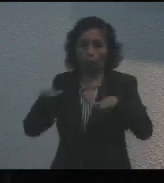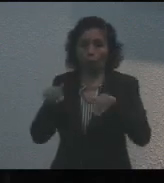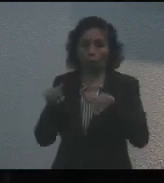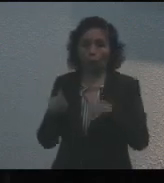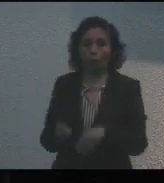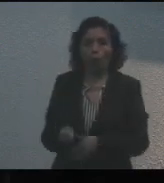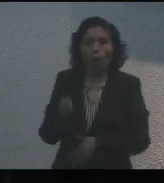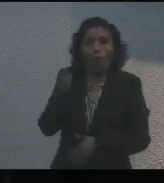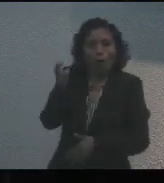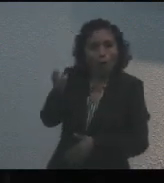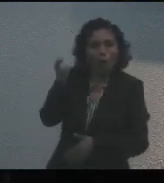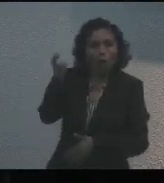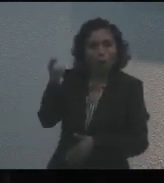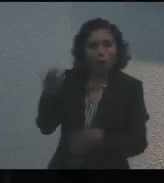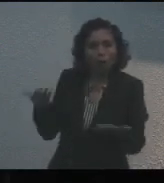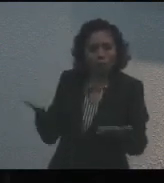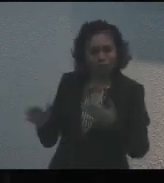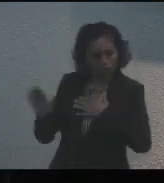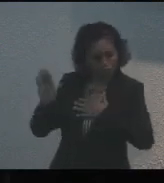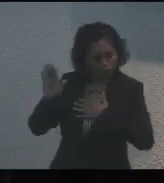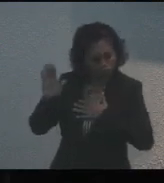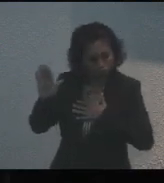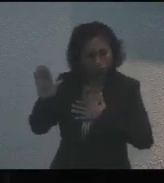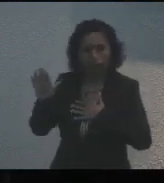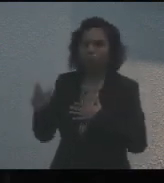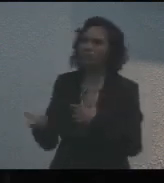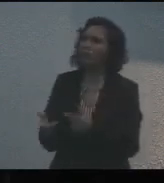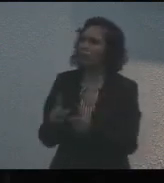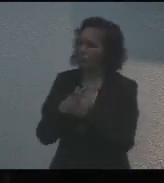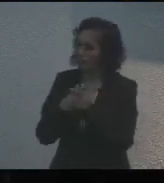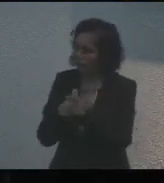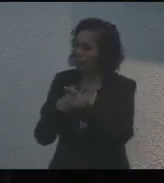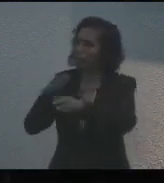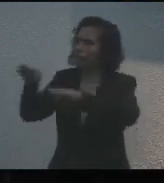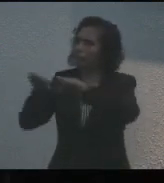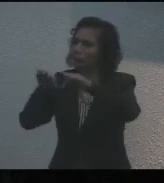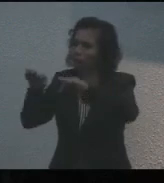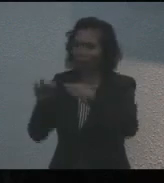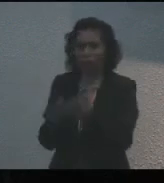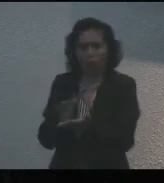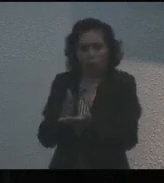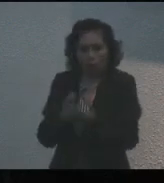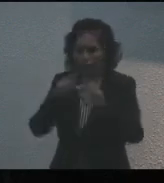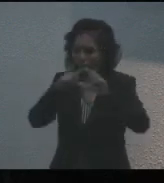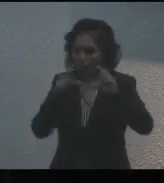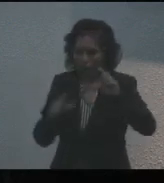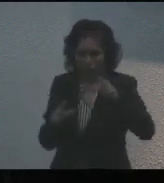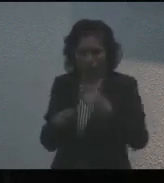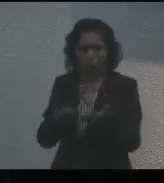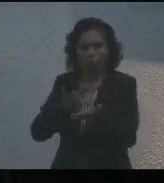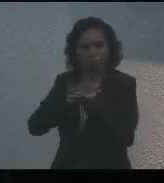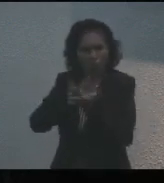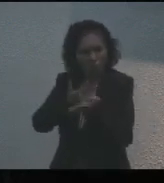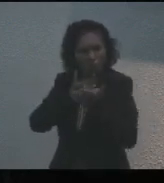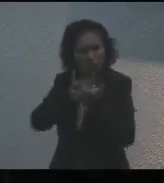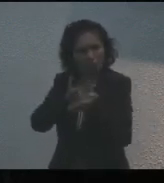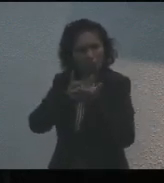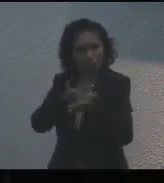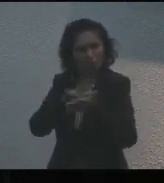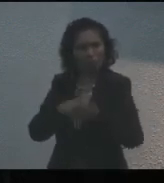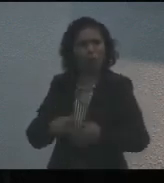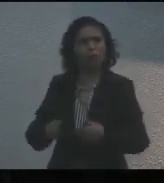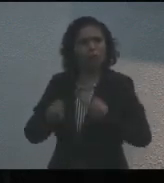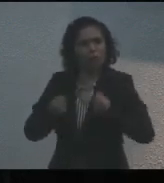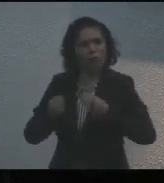Este gesto nos compromete a seguir sirviendo con honor y lealtad a México y nos obliga a reafirmar nuestro